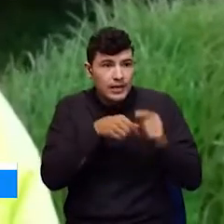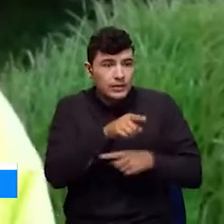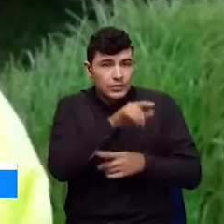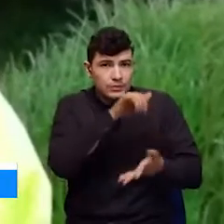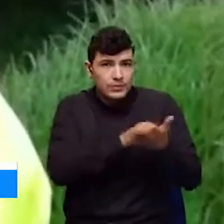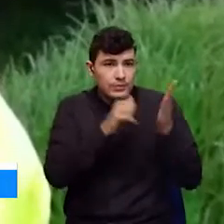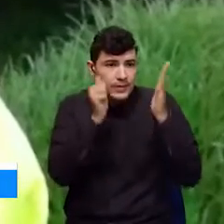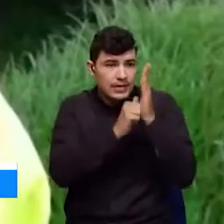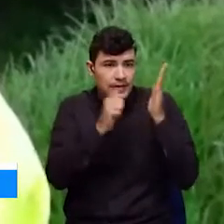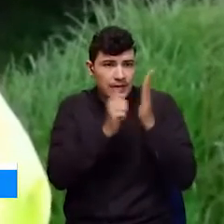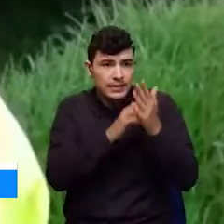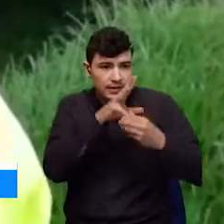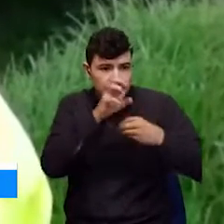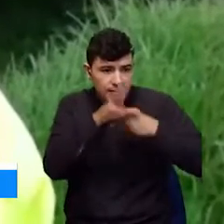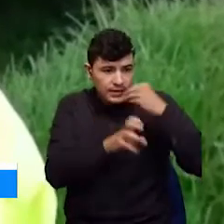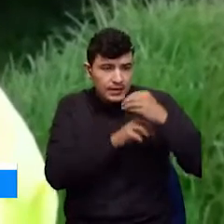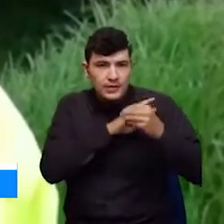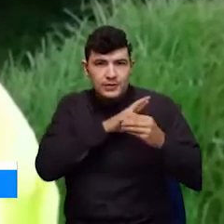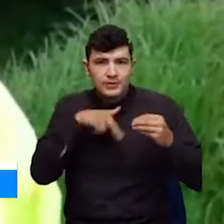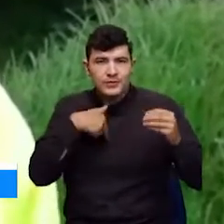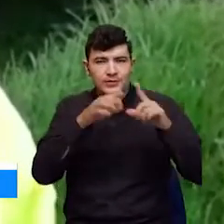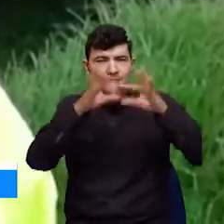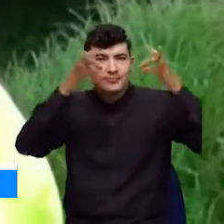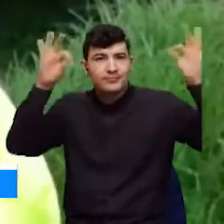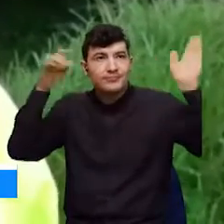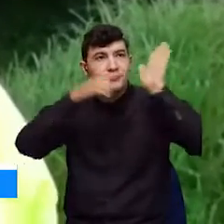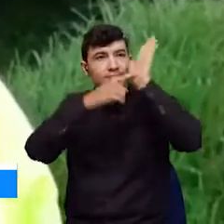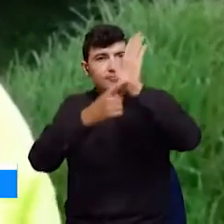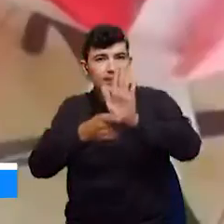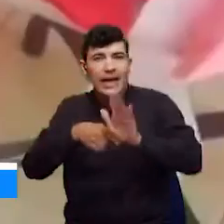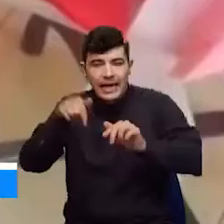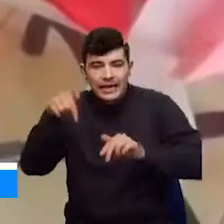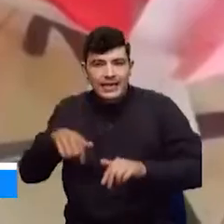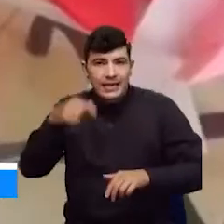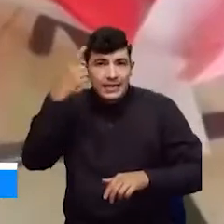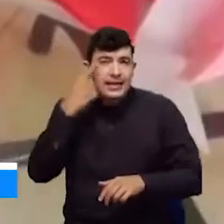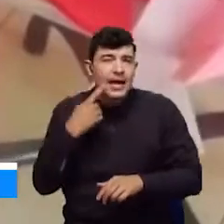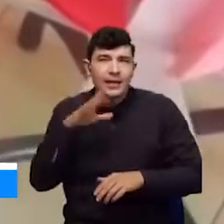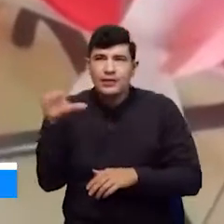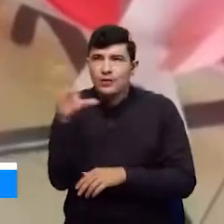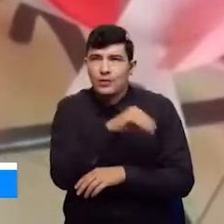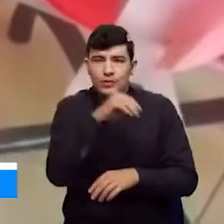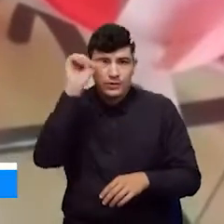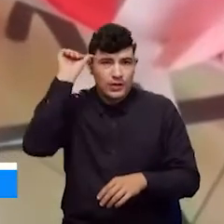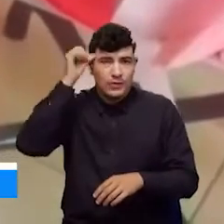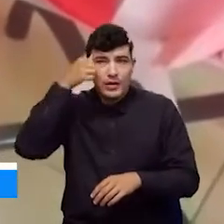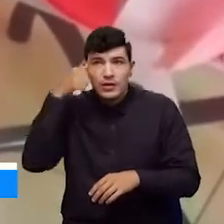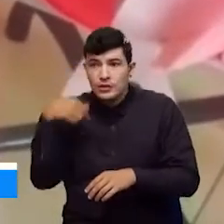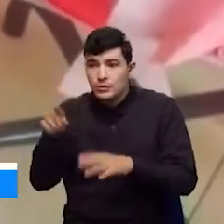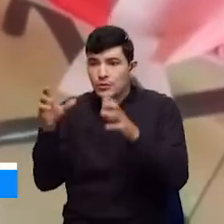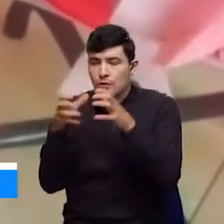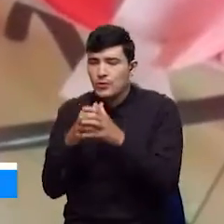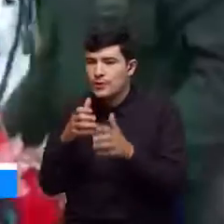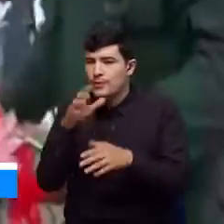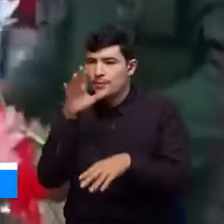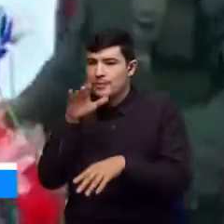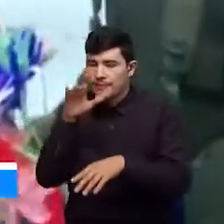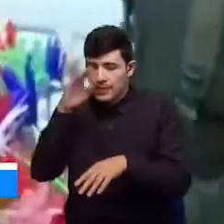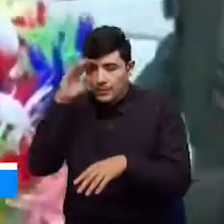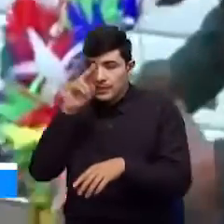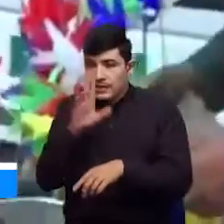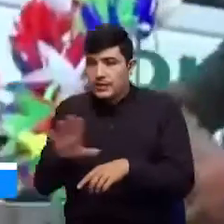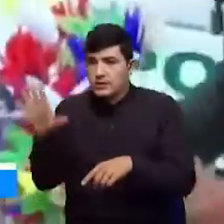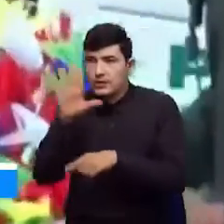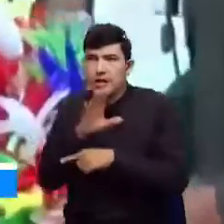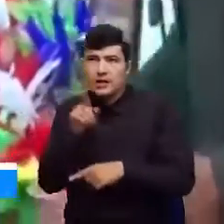reciclable hicimos un recordatorio con el fin de que este día no pasara desapercibido. El grupo de carabineros y guías caninos en Pamplona